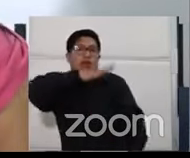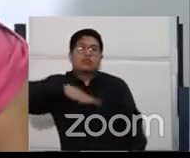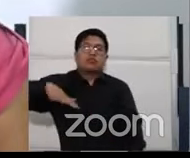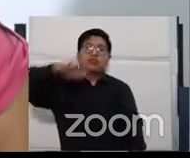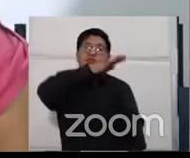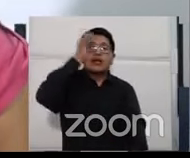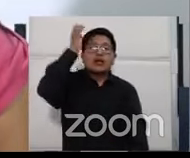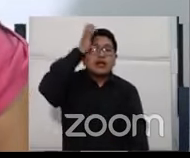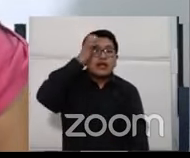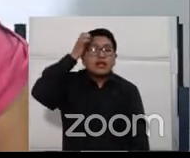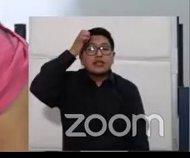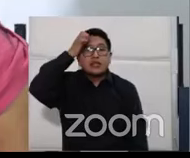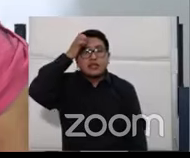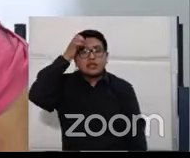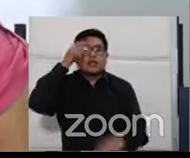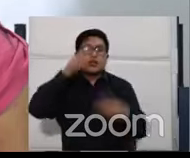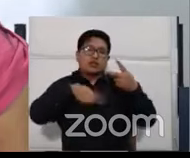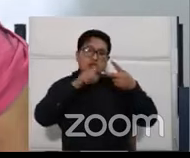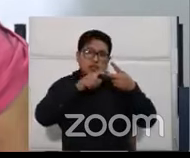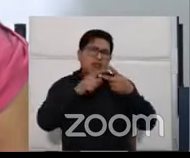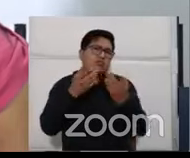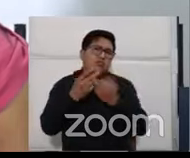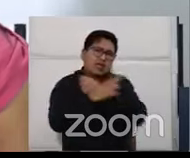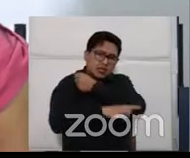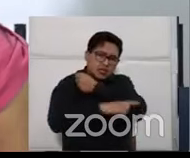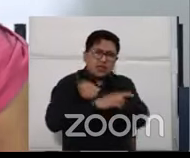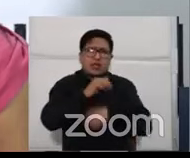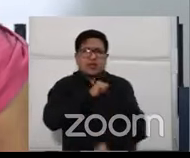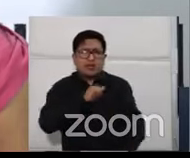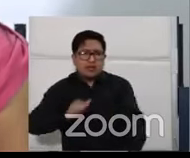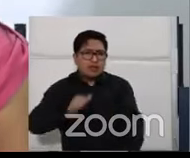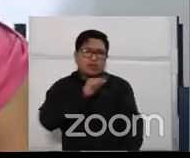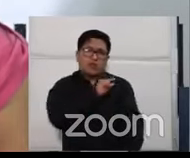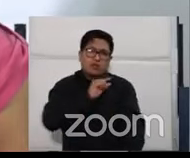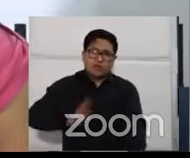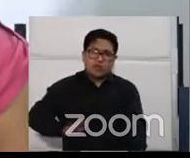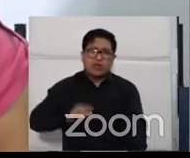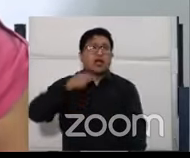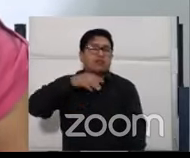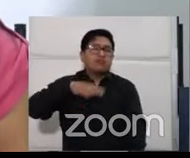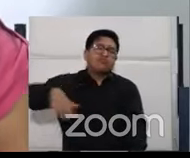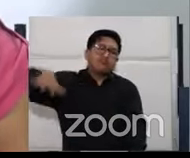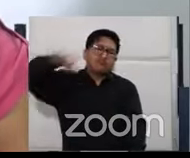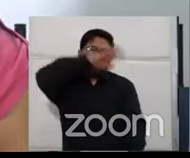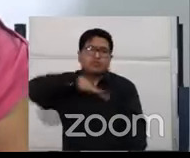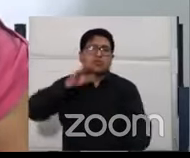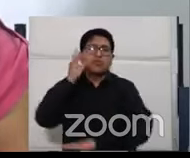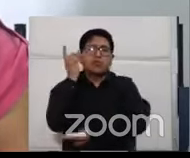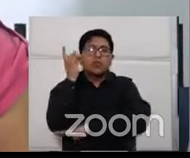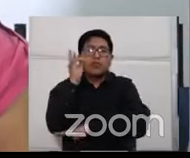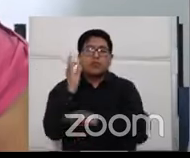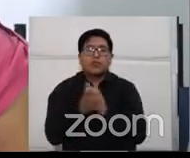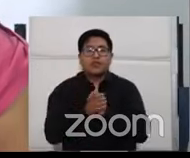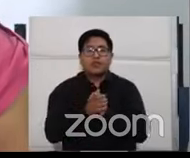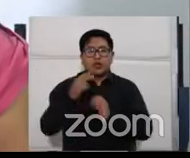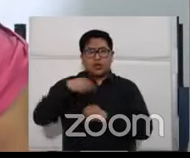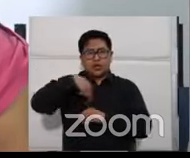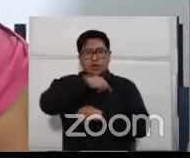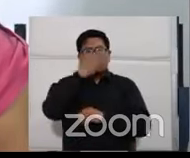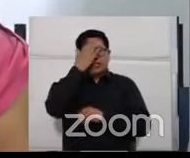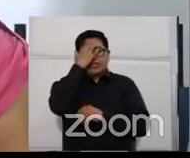local dentro del estado plurinacional de bolivia es importante reconocer que la línea entre trabajo